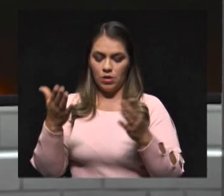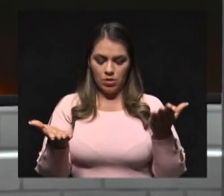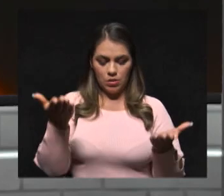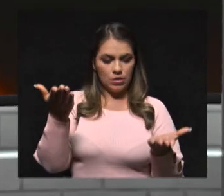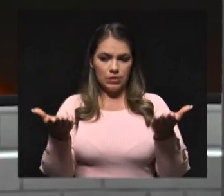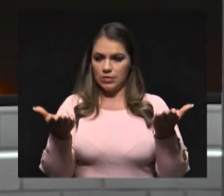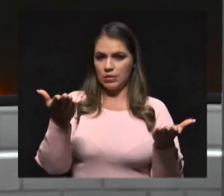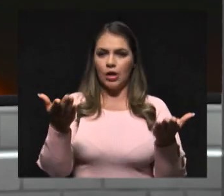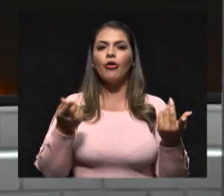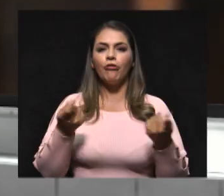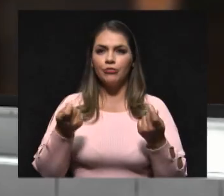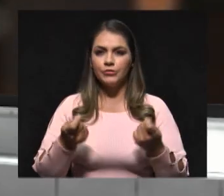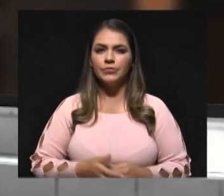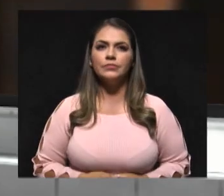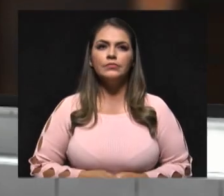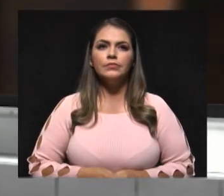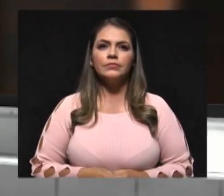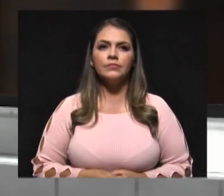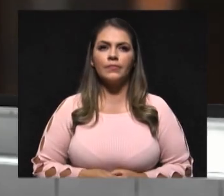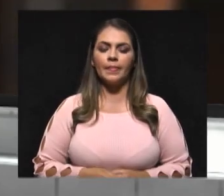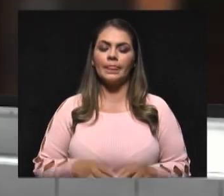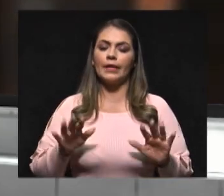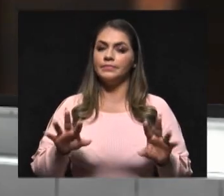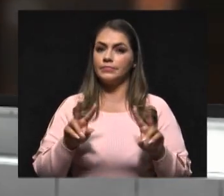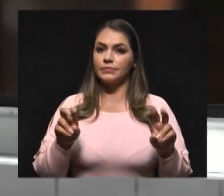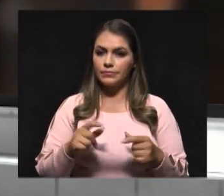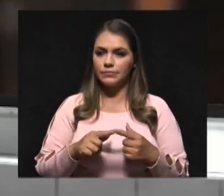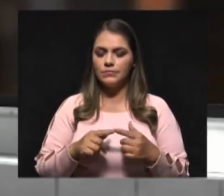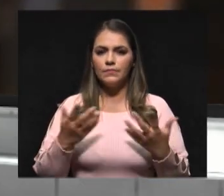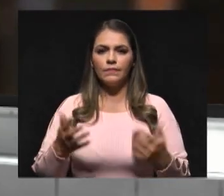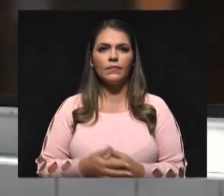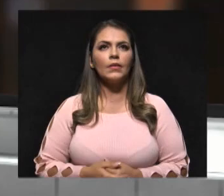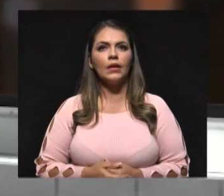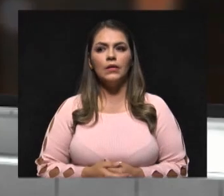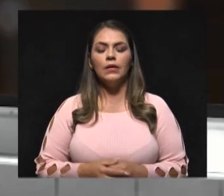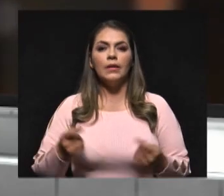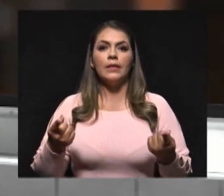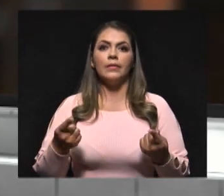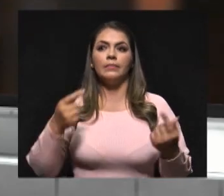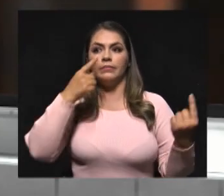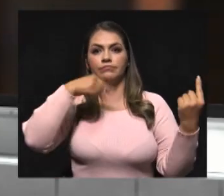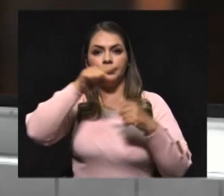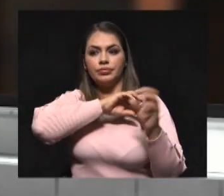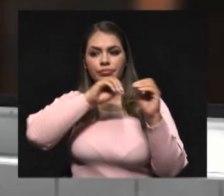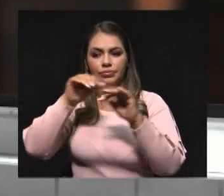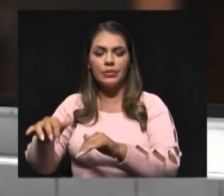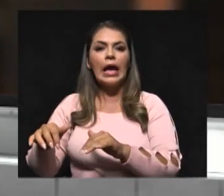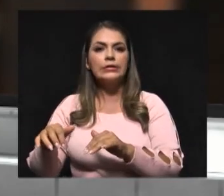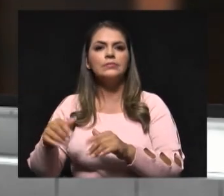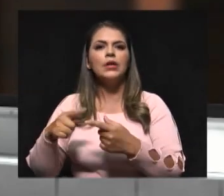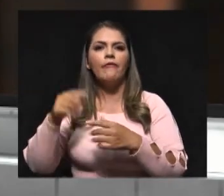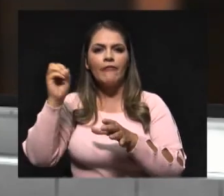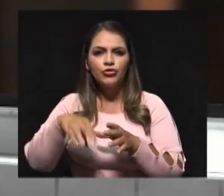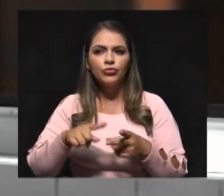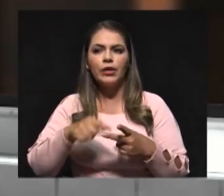pero hay que tener control porque hay algo que lleva la trazabilidad entonces más visitantes más desechos más basuras cómo vamos a manejar eso